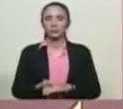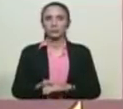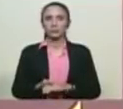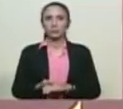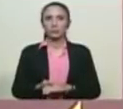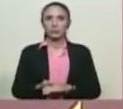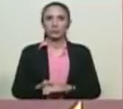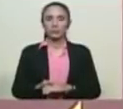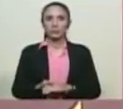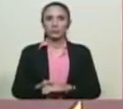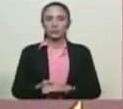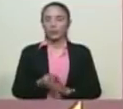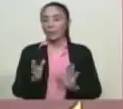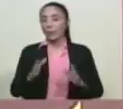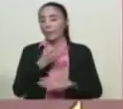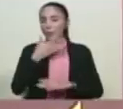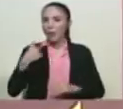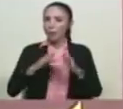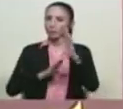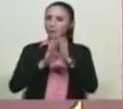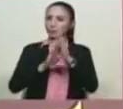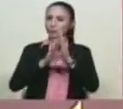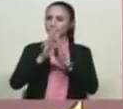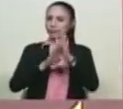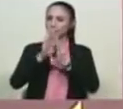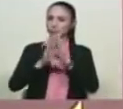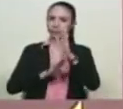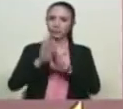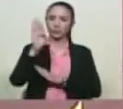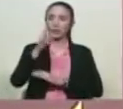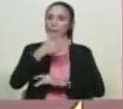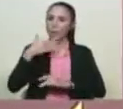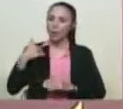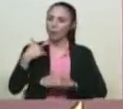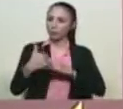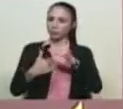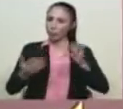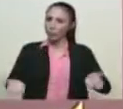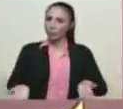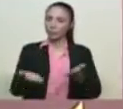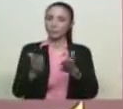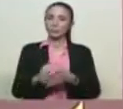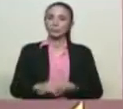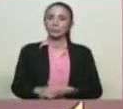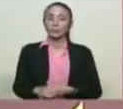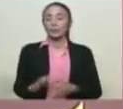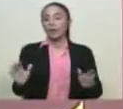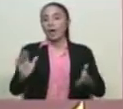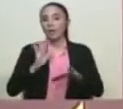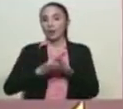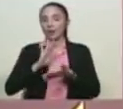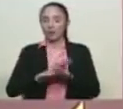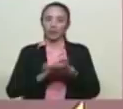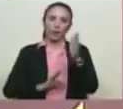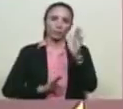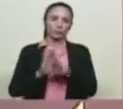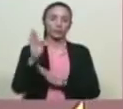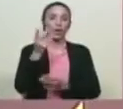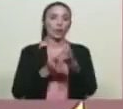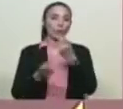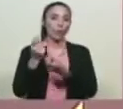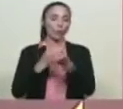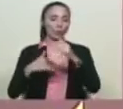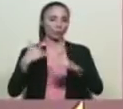que la prosperidad y el crecimiento social empujen hacia la prosperidad y el crecimiento